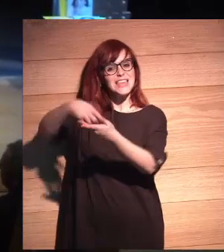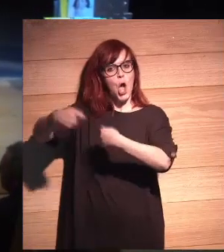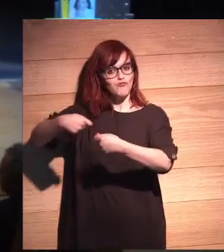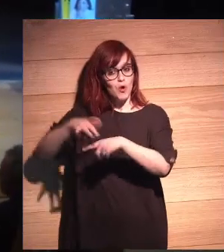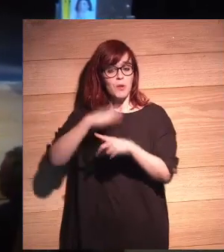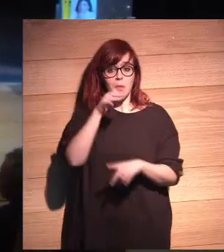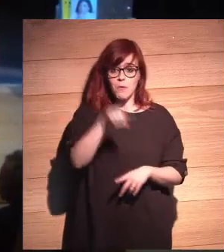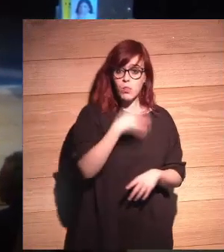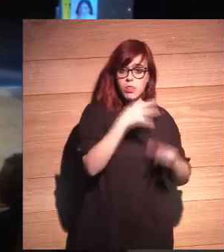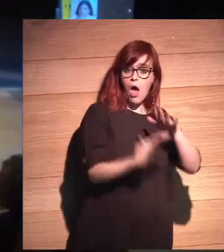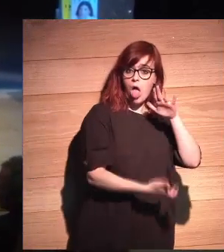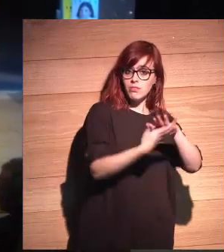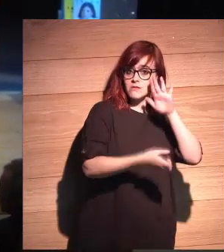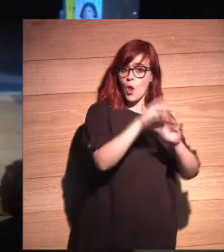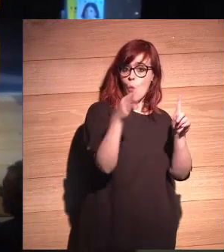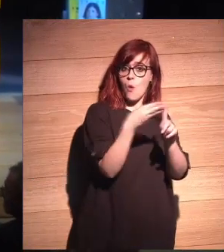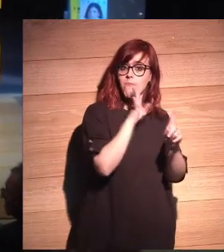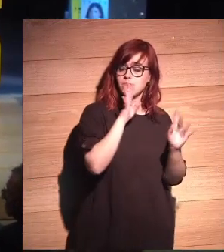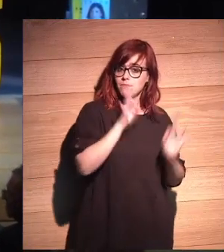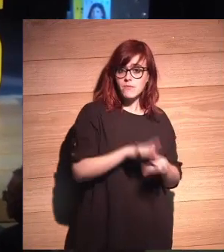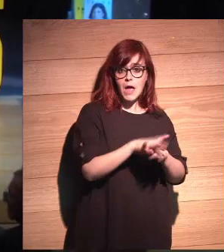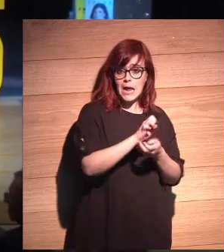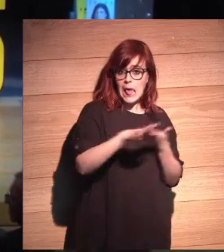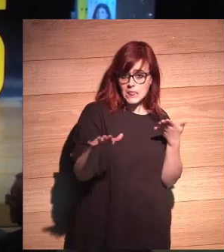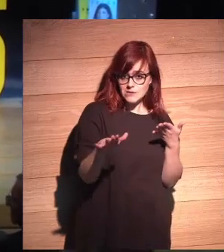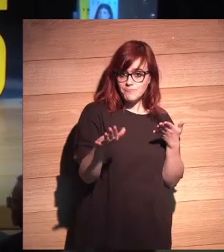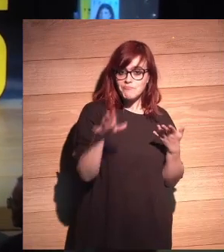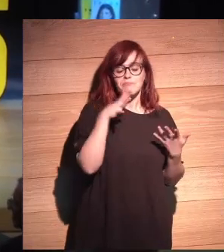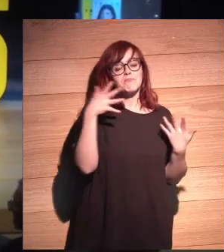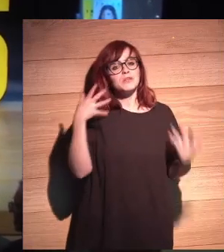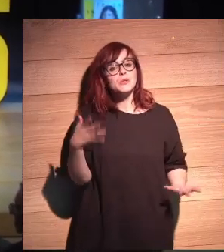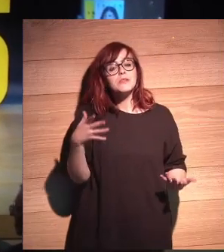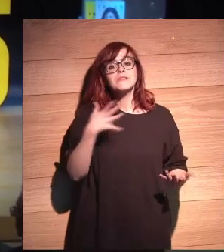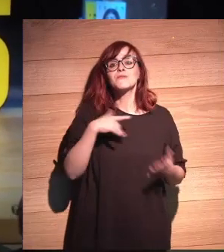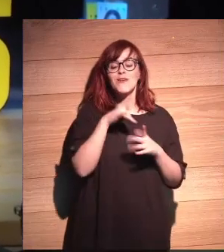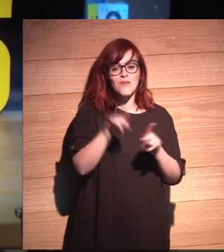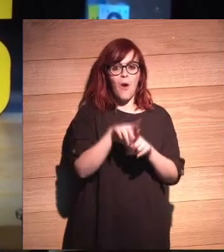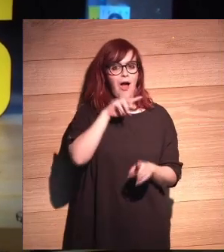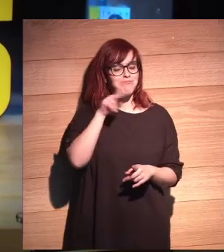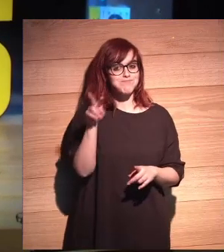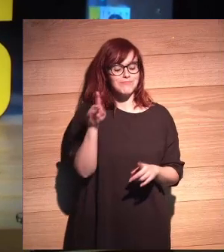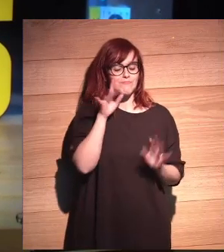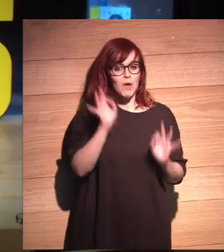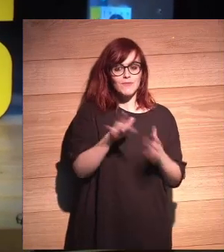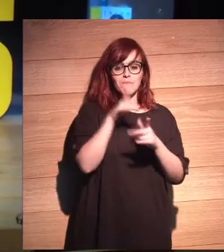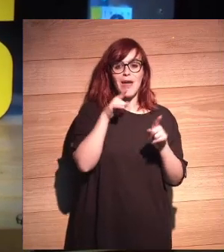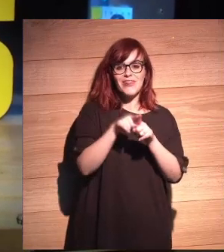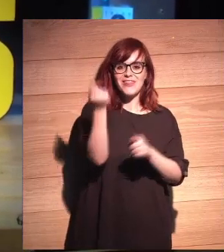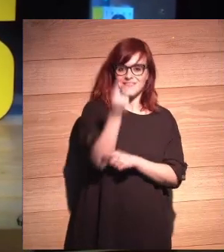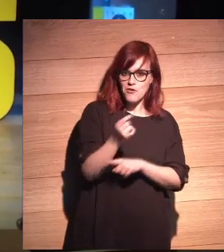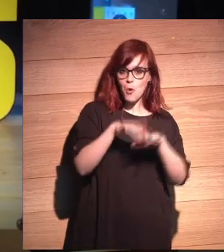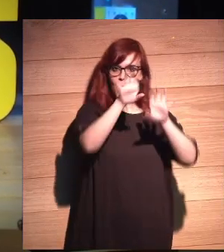se puede descargar en la página web gratuitamente, de manera que esta estupenda joya de la maquetación y el